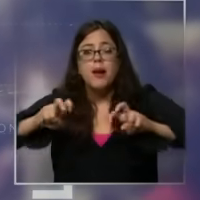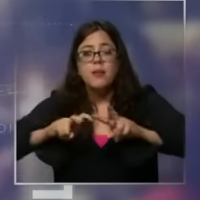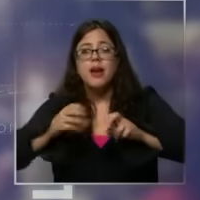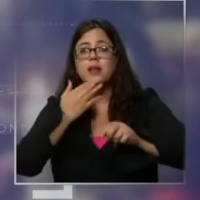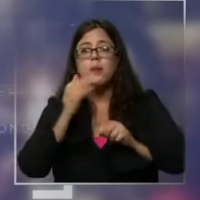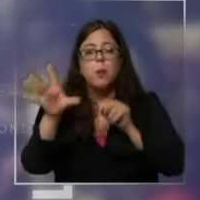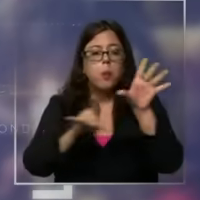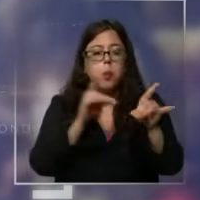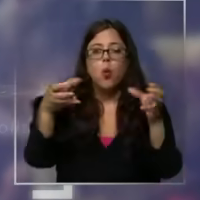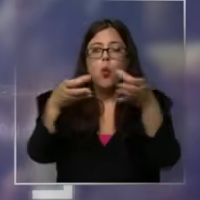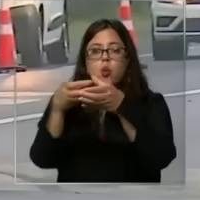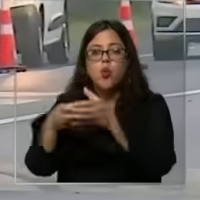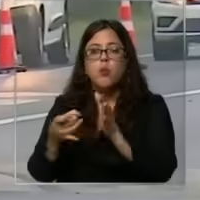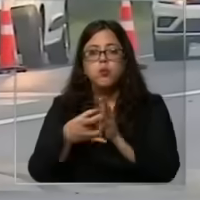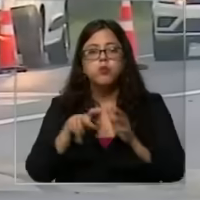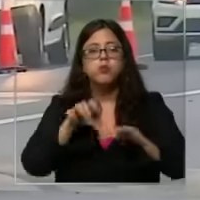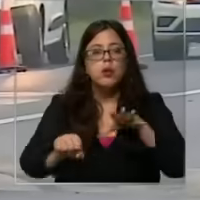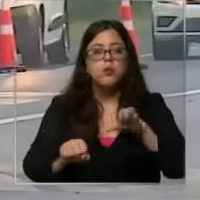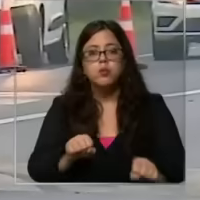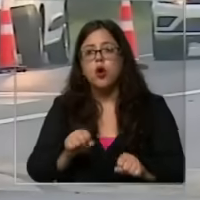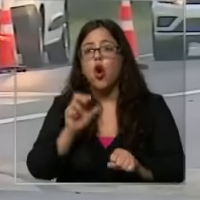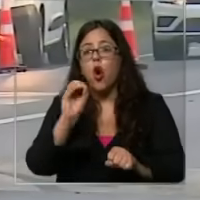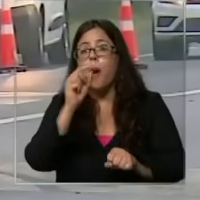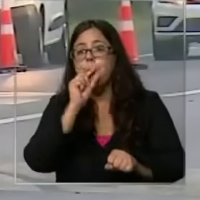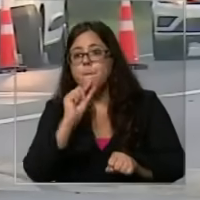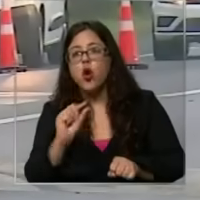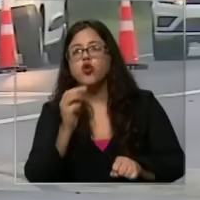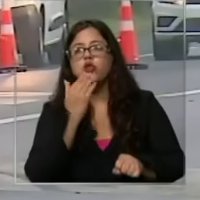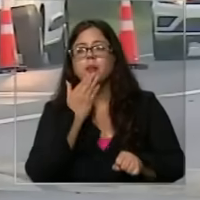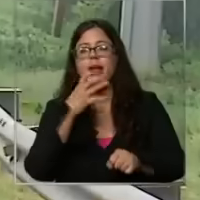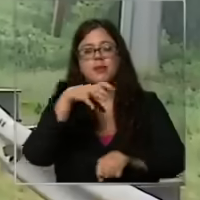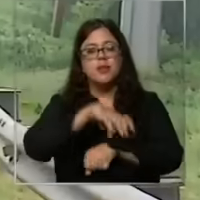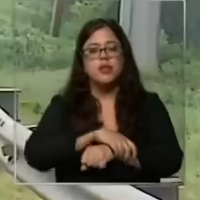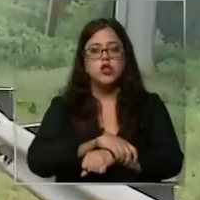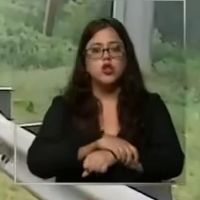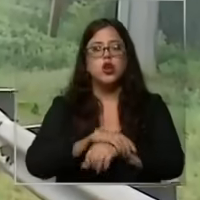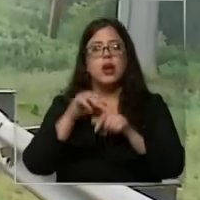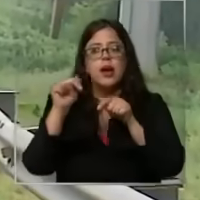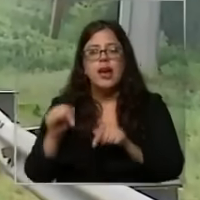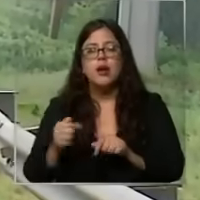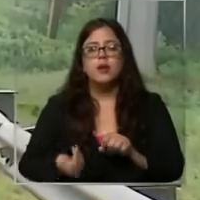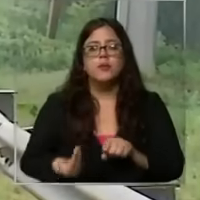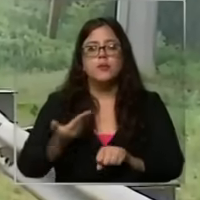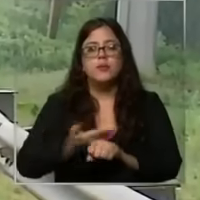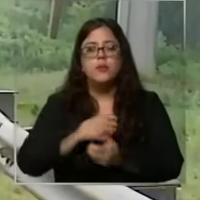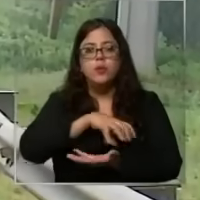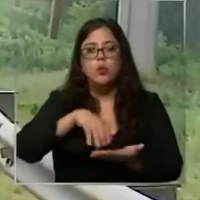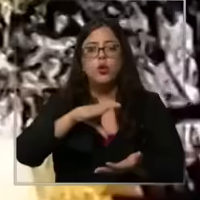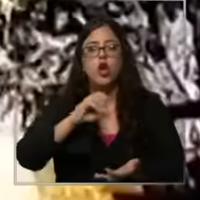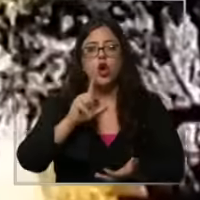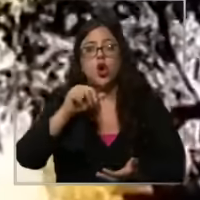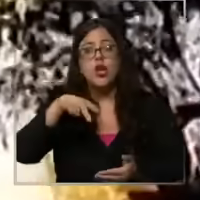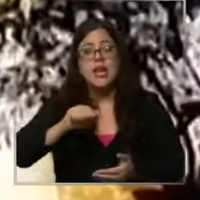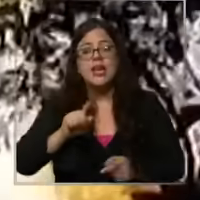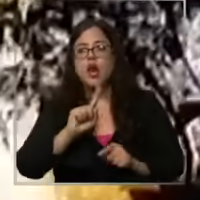detección de él o los clanes que ya se instalaron o están pronto aquello, y su desarticulación. Eso es lo que se pide en Colina, que deje de